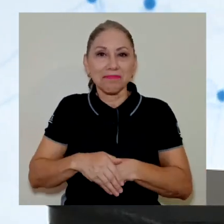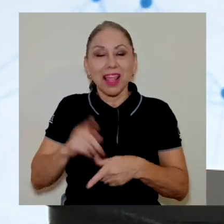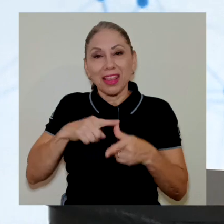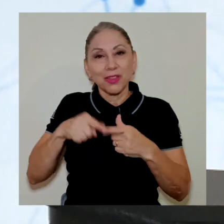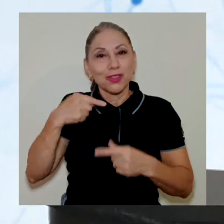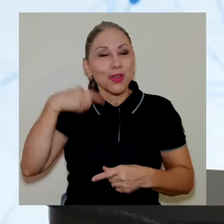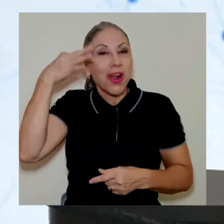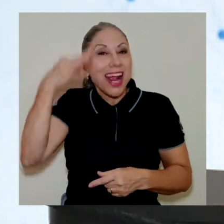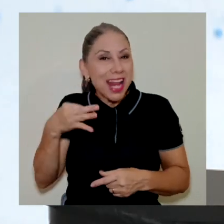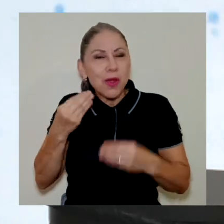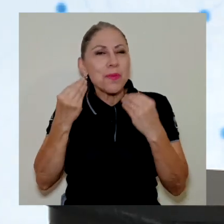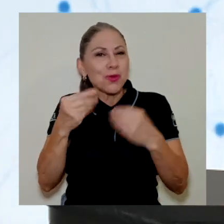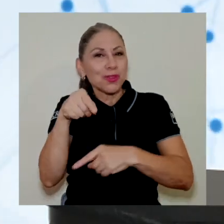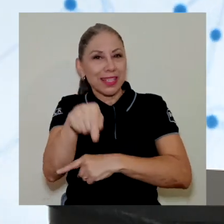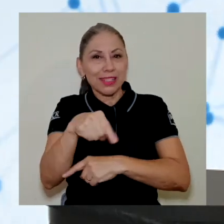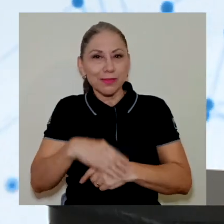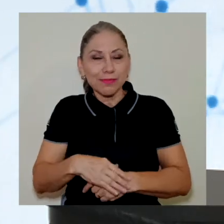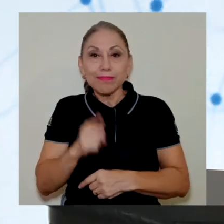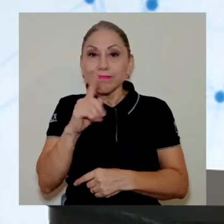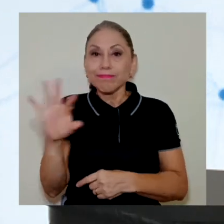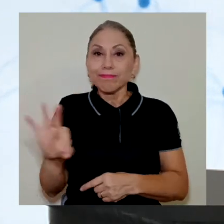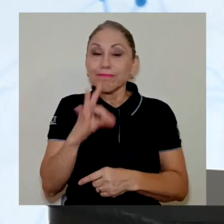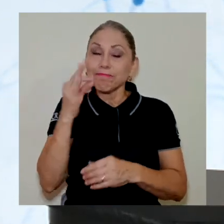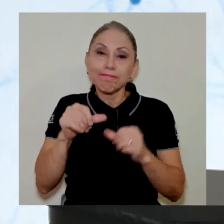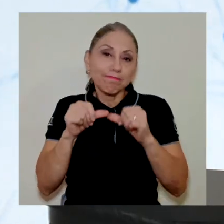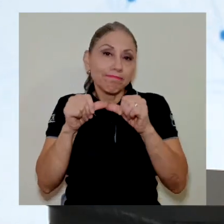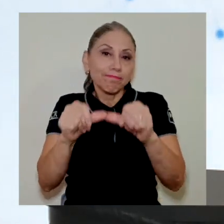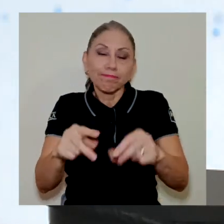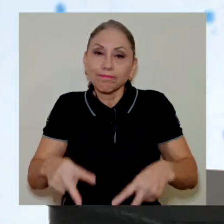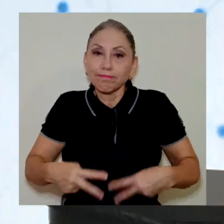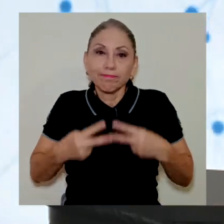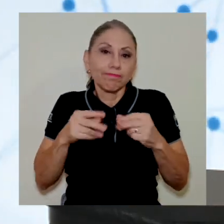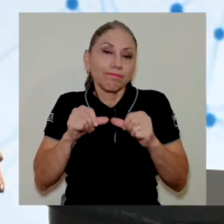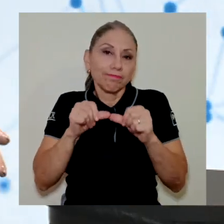ahí, ¿verdad?, en ese sentido de que, bueno, es una forma de sobrevivir.